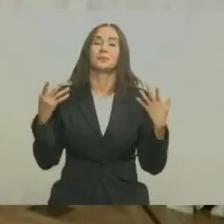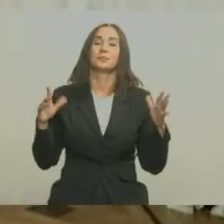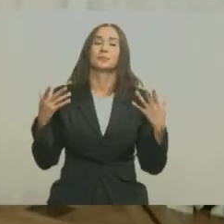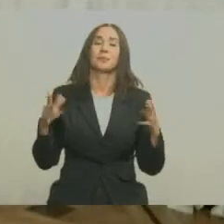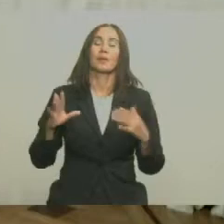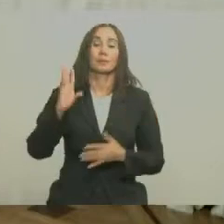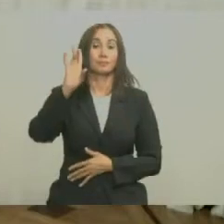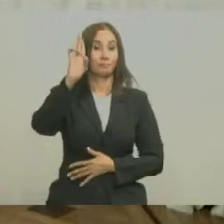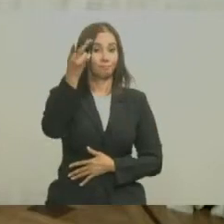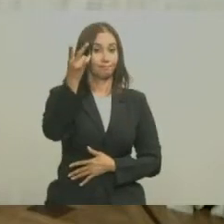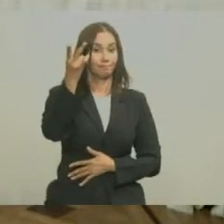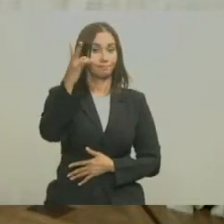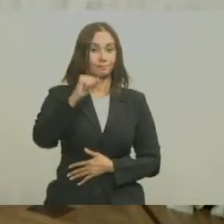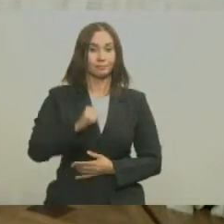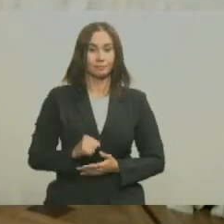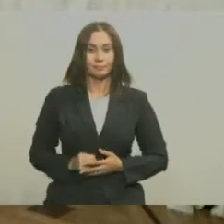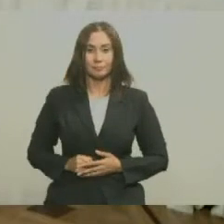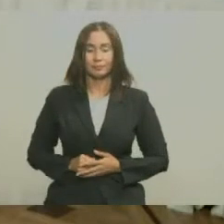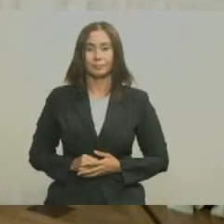Séptimo,